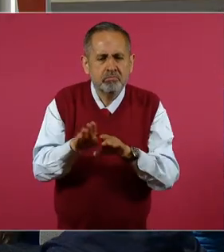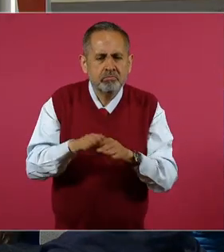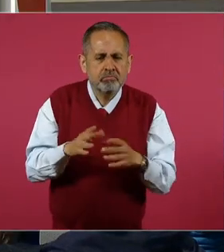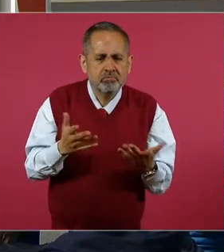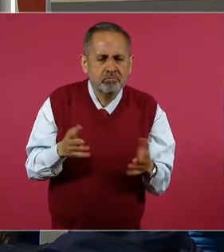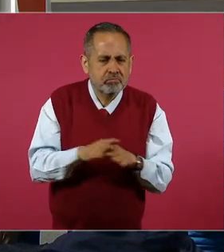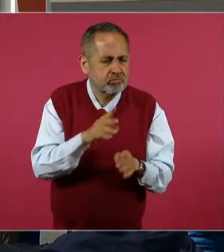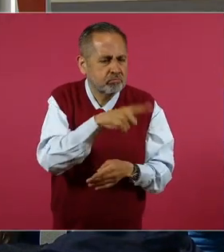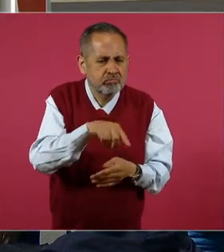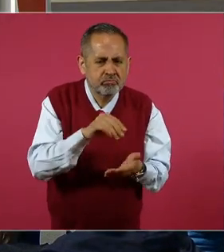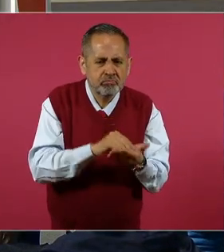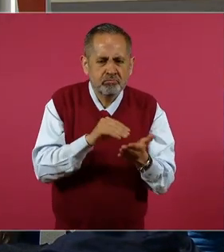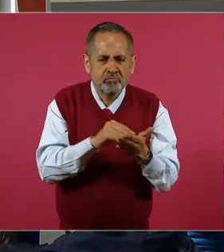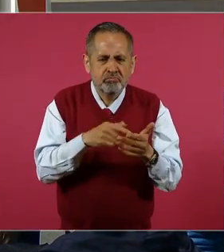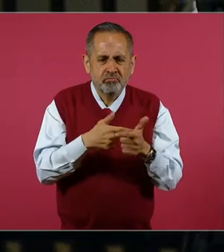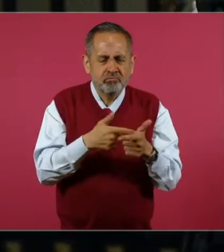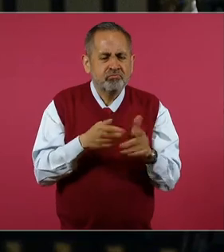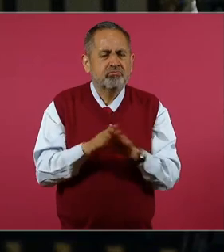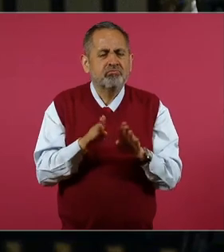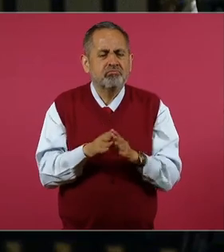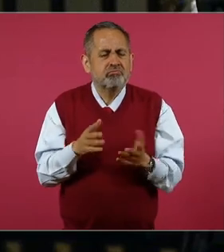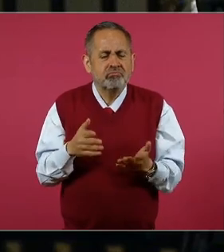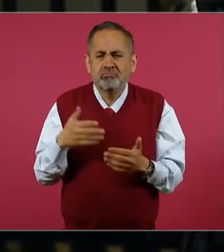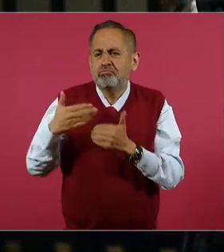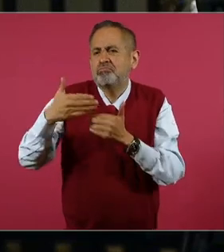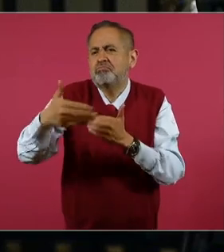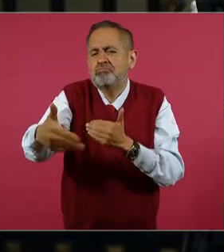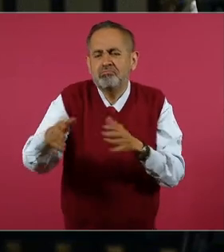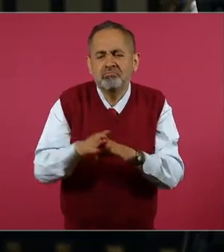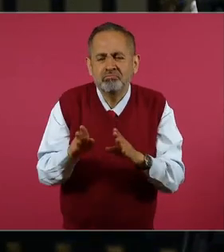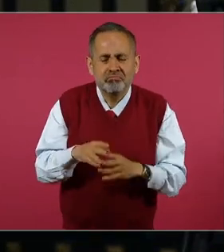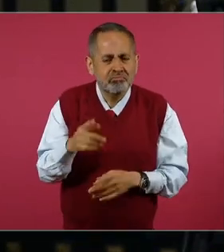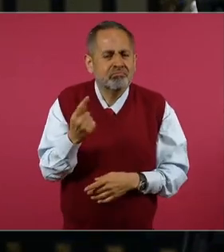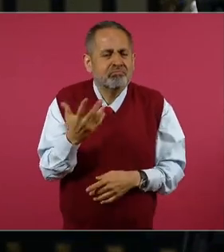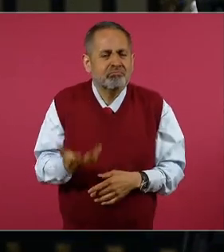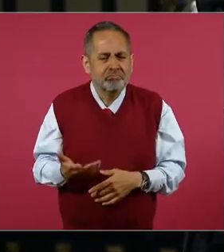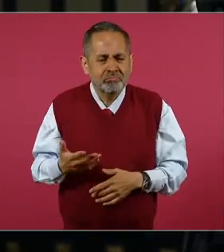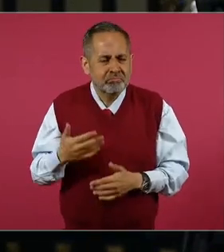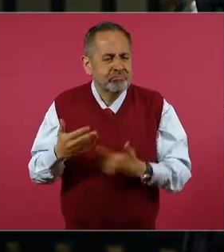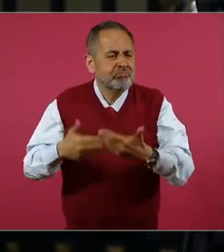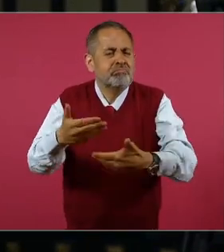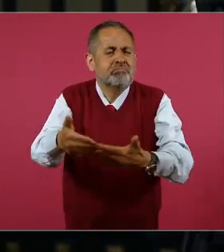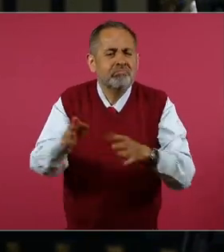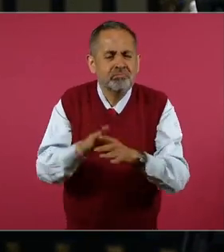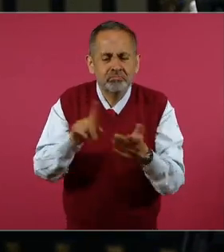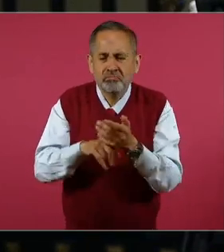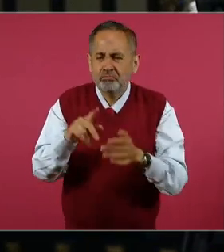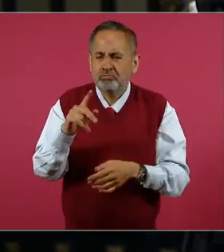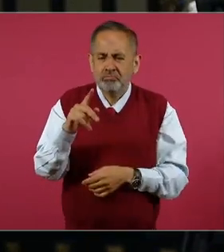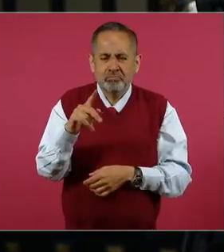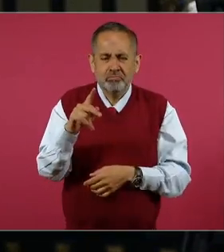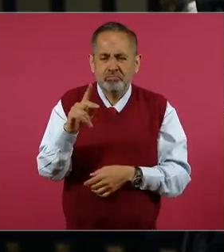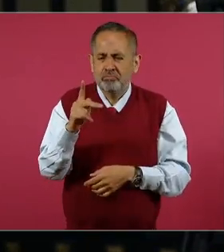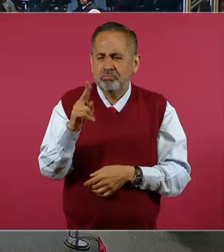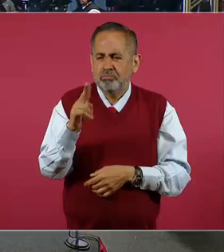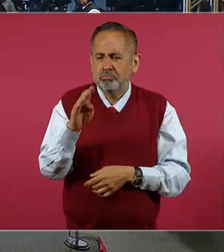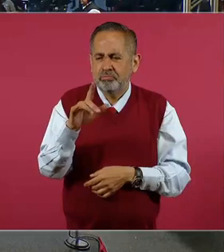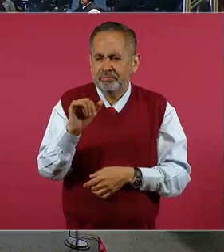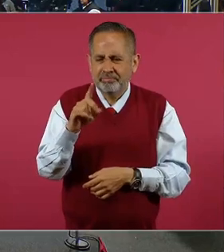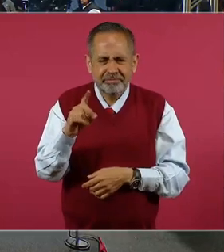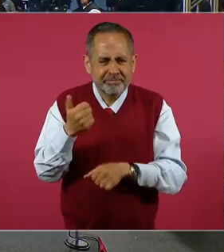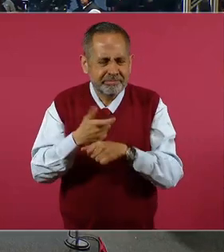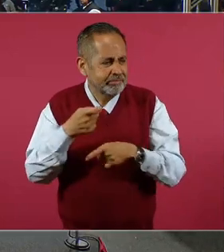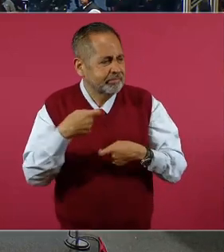y esto sigue, pero ¿cómo debe de seguir? ¿Por qué ruta se debe de seguir en esto de la publicidad oficial, presidente? Pues es un